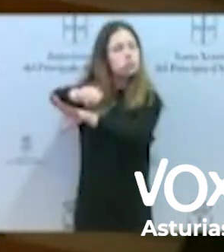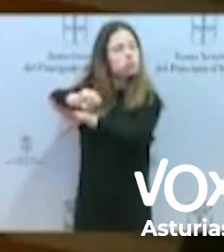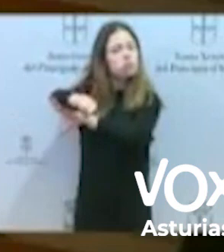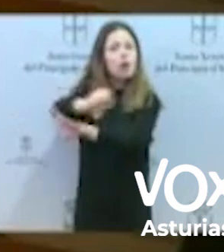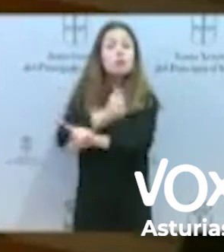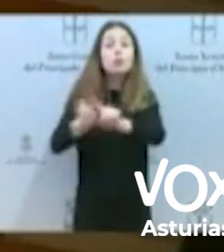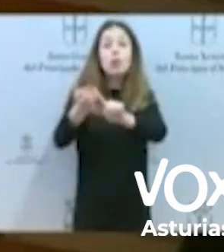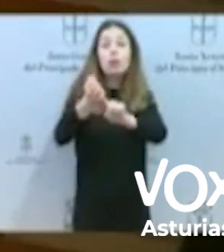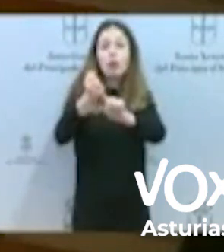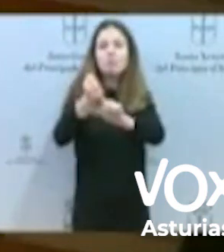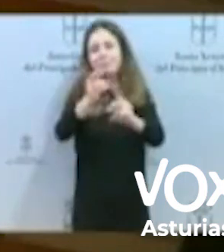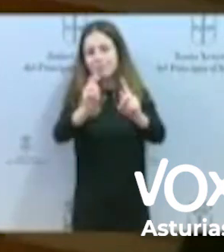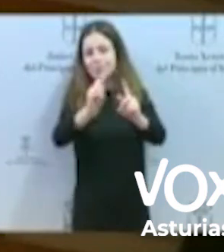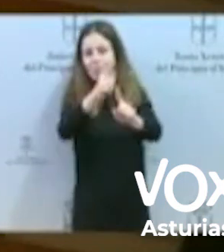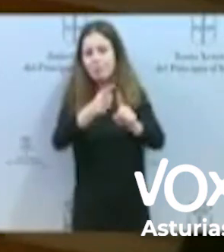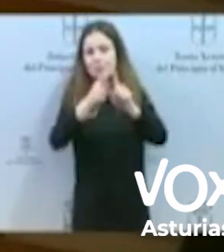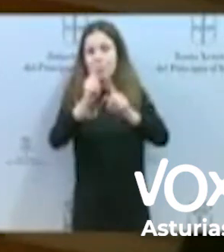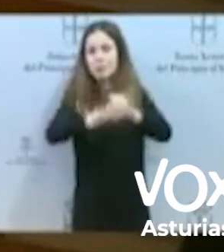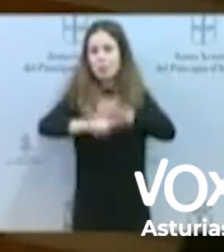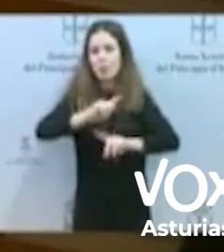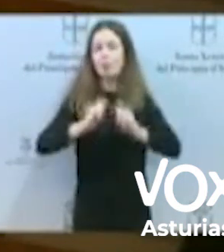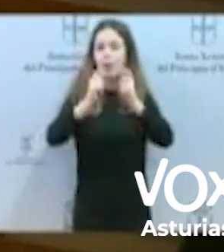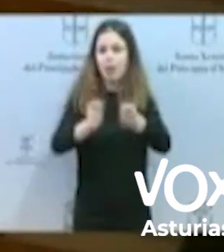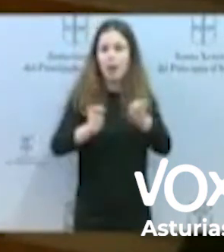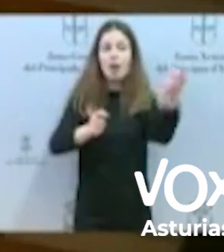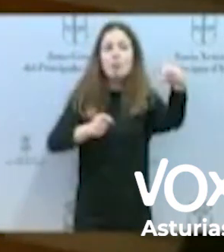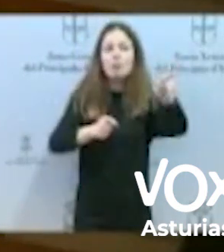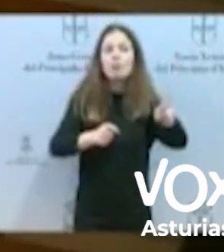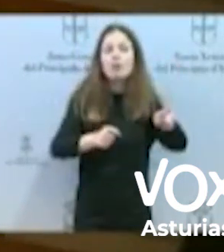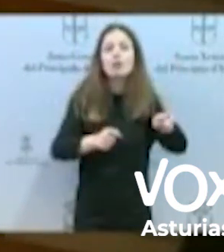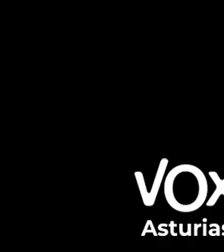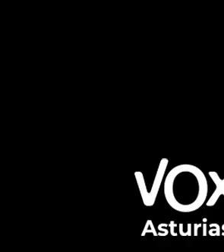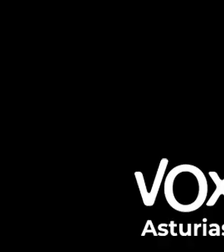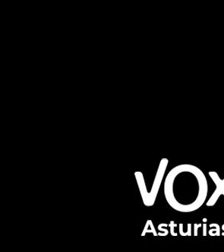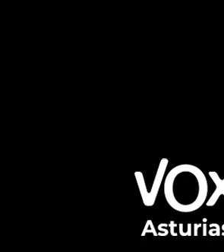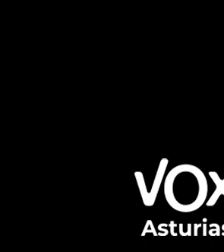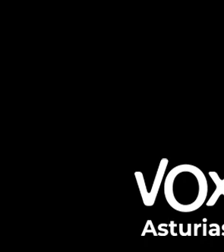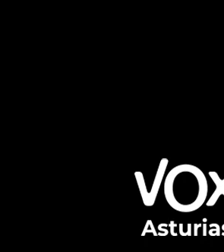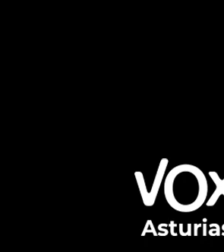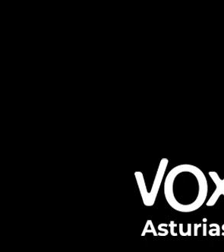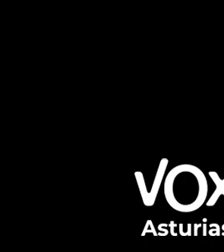deben a Asturias y se lo deben a los 252.000 asturianos que lo necesitan.